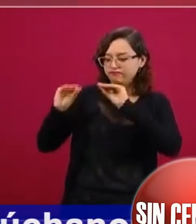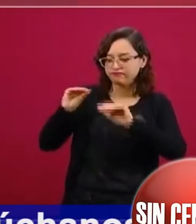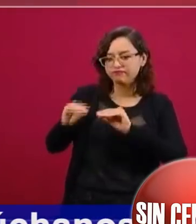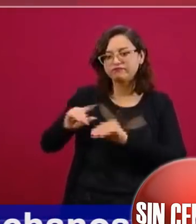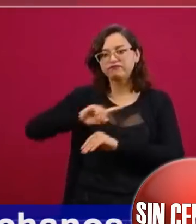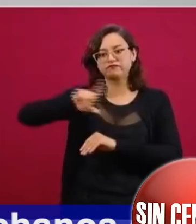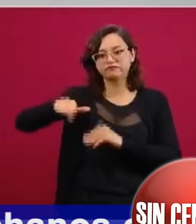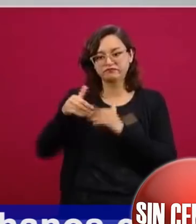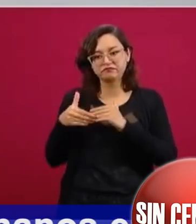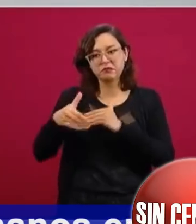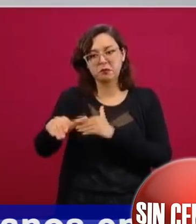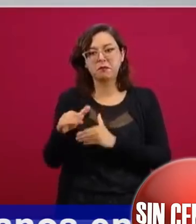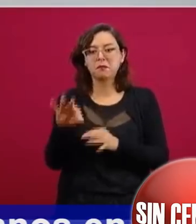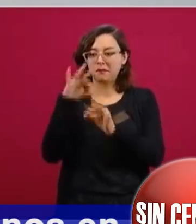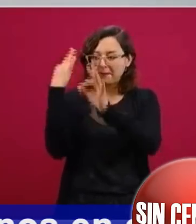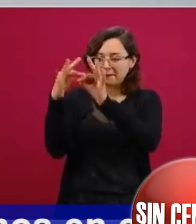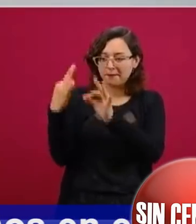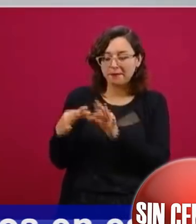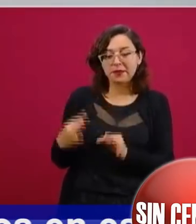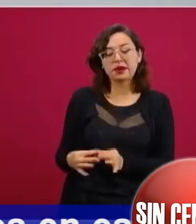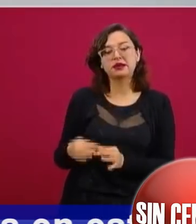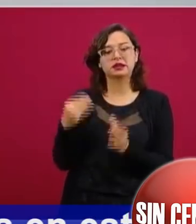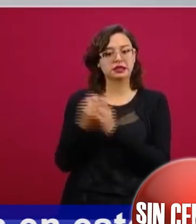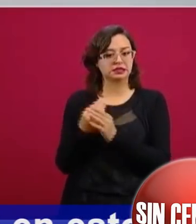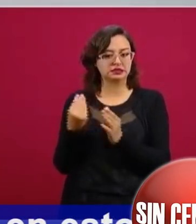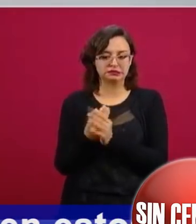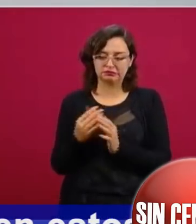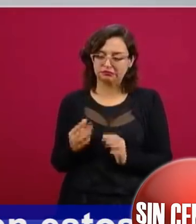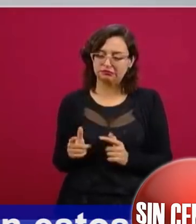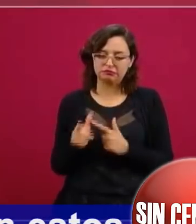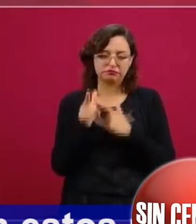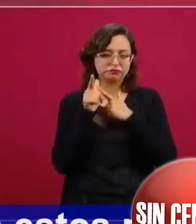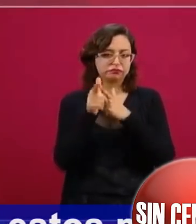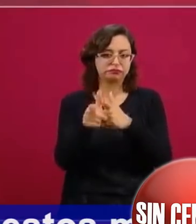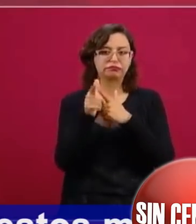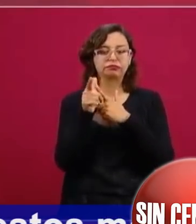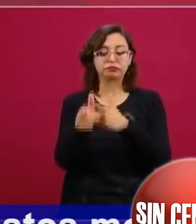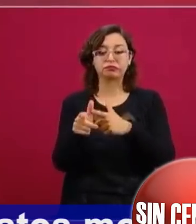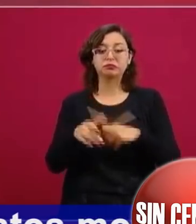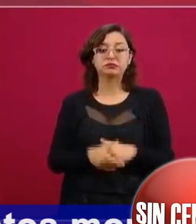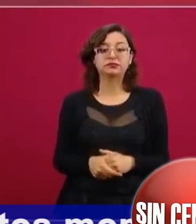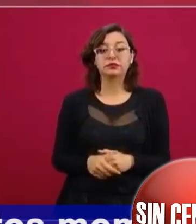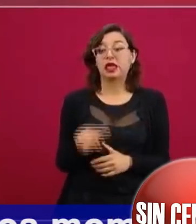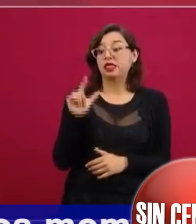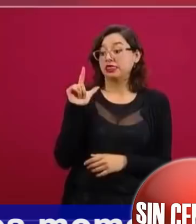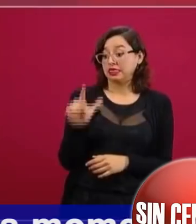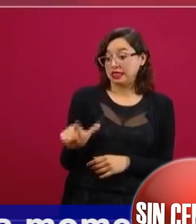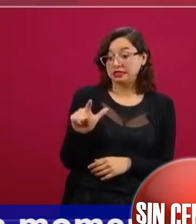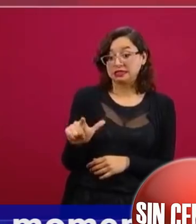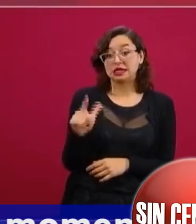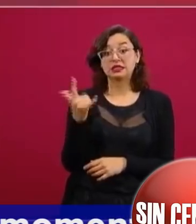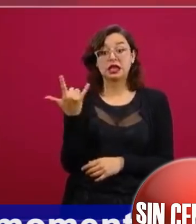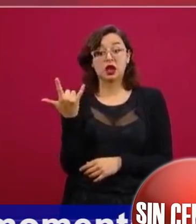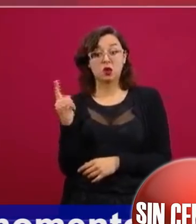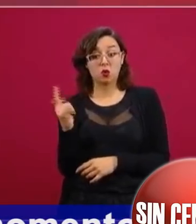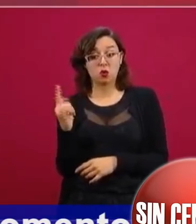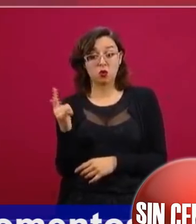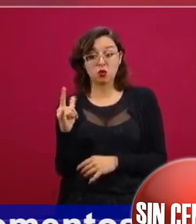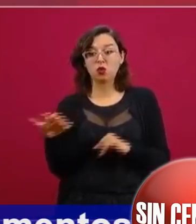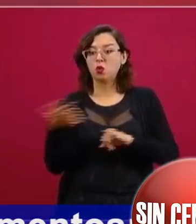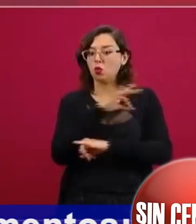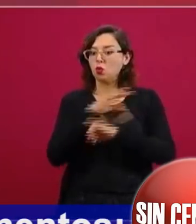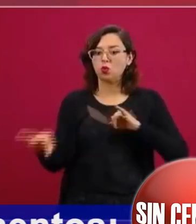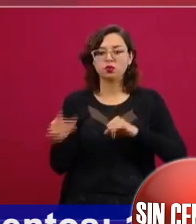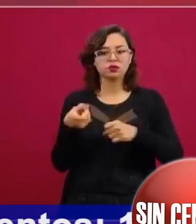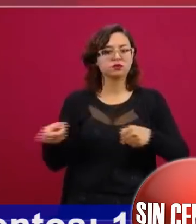tiempo efectivo de clases. Y como dije hace un momento, el 17 de julio sería el último día de